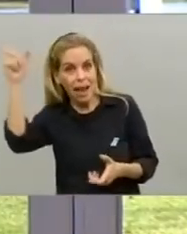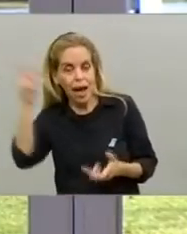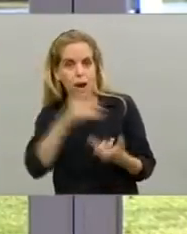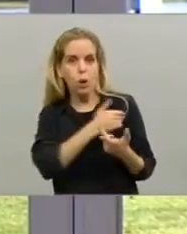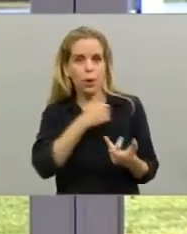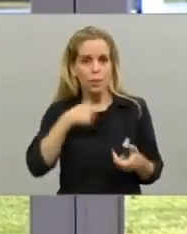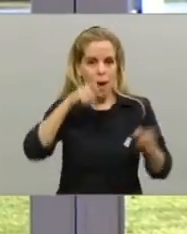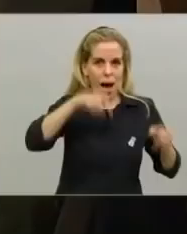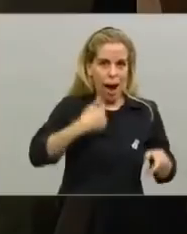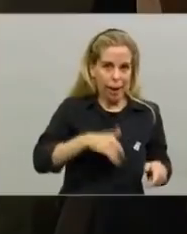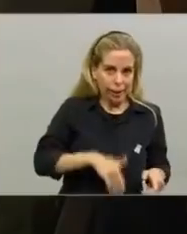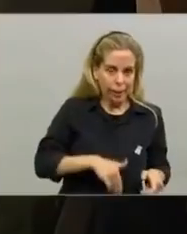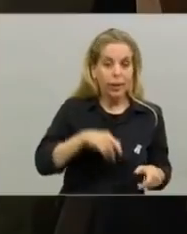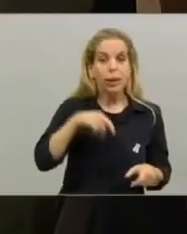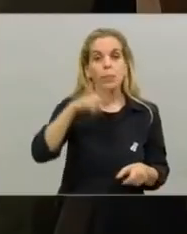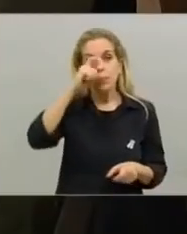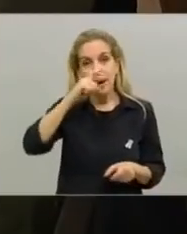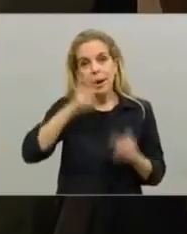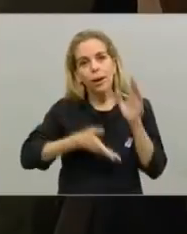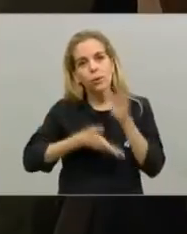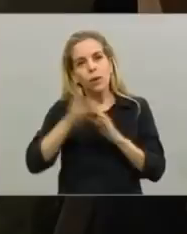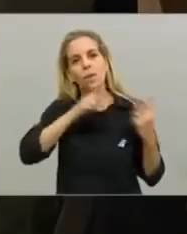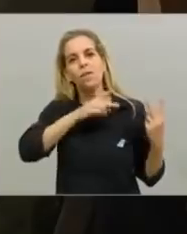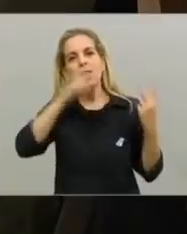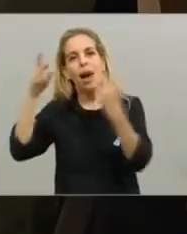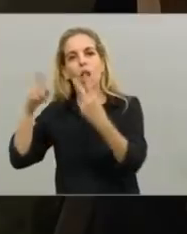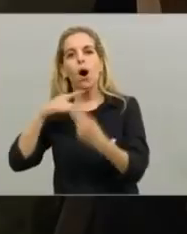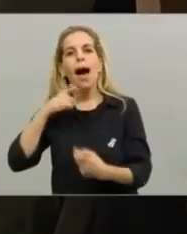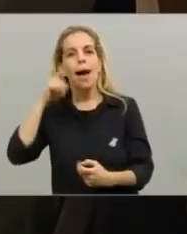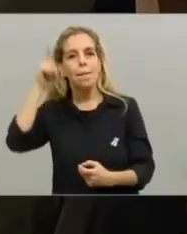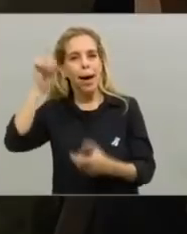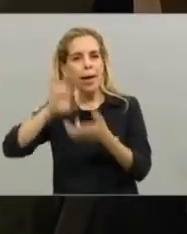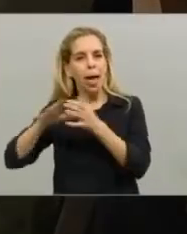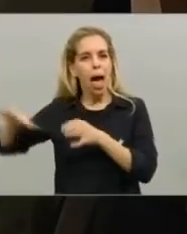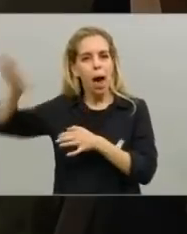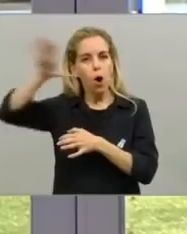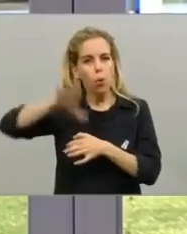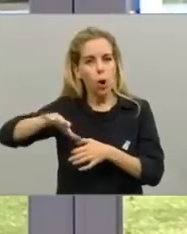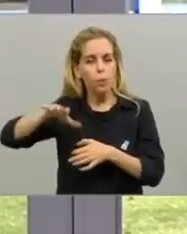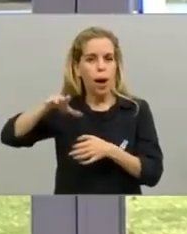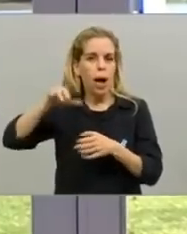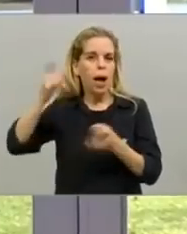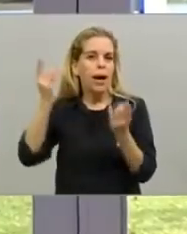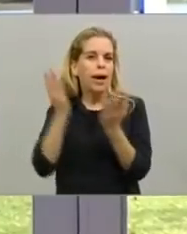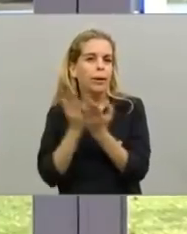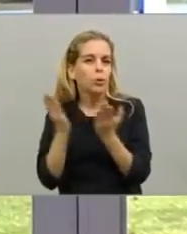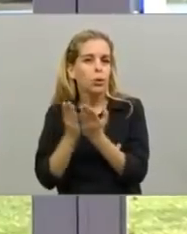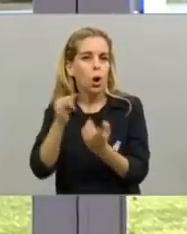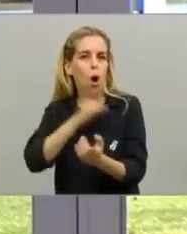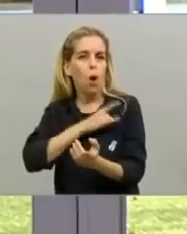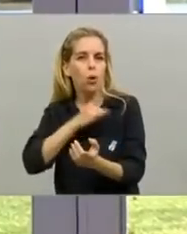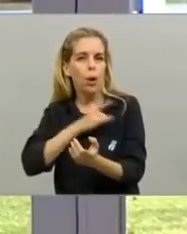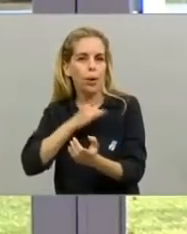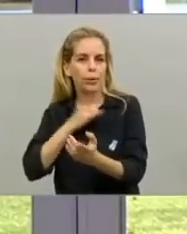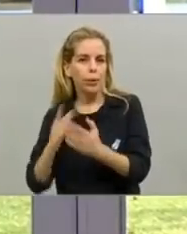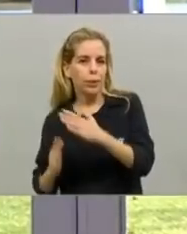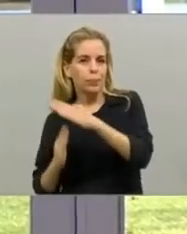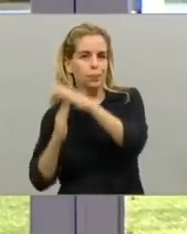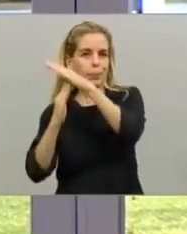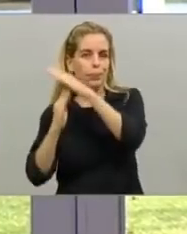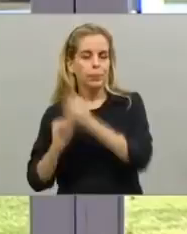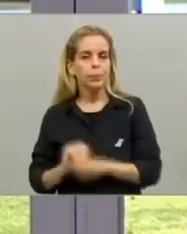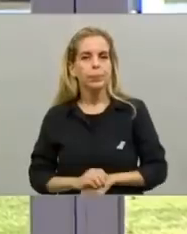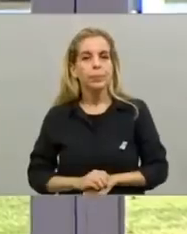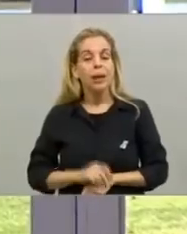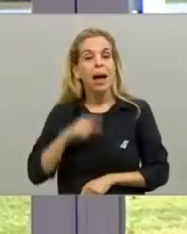mejores universidades en Europa, allá en España. Estudió en Salamanca, en Valladolid. Belgrano,